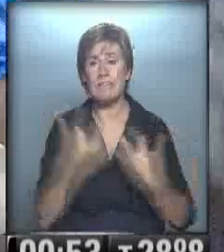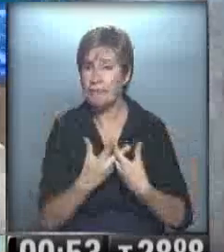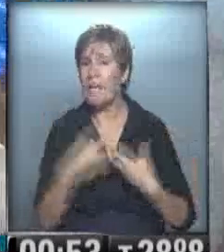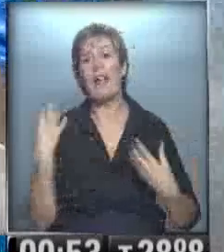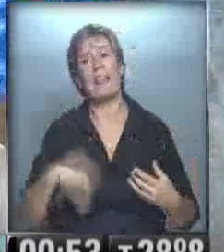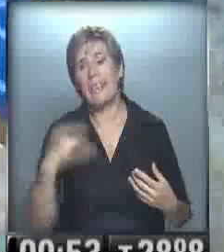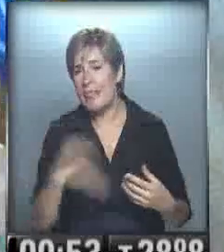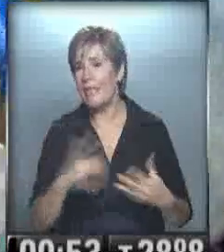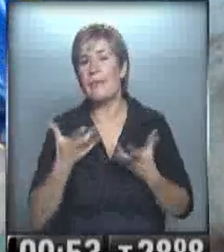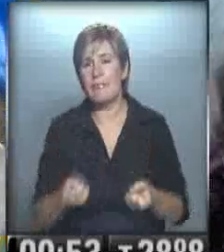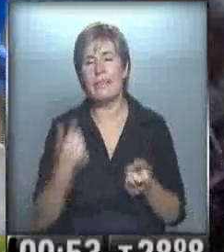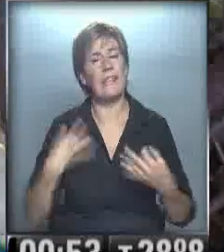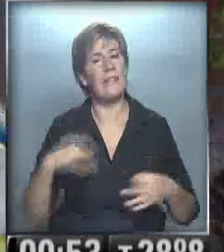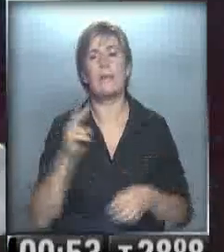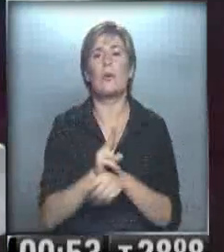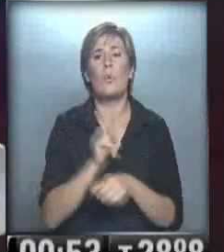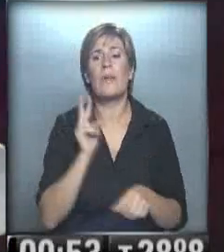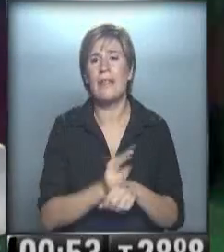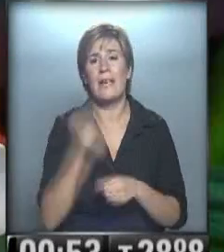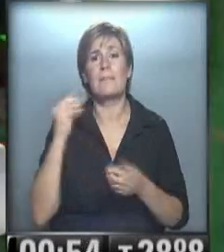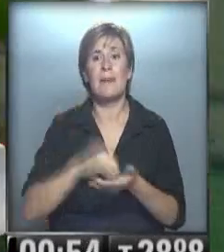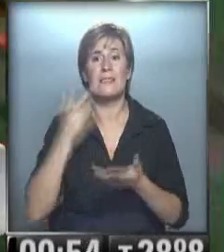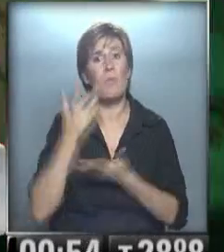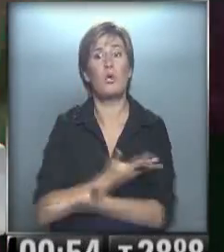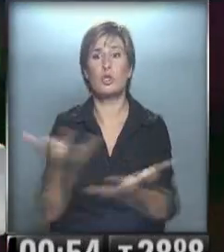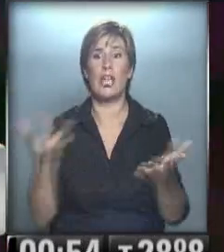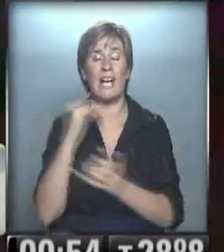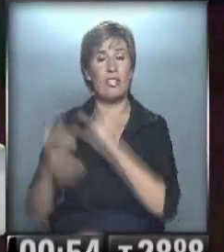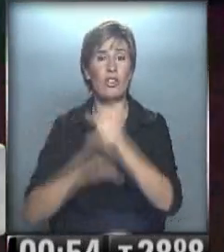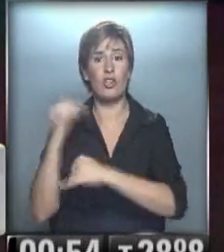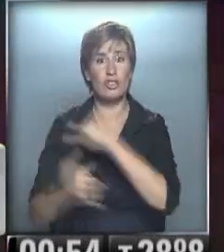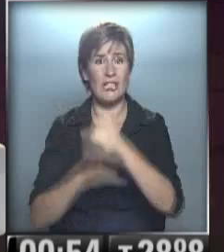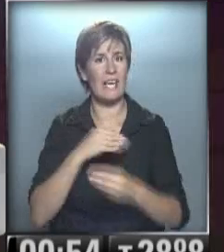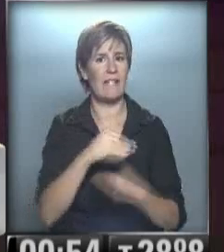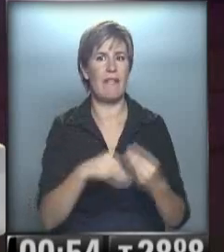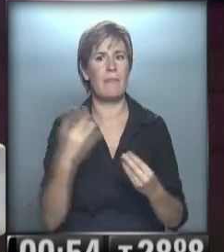protegerlo y cuidarlo mucho, sino también hay que mostrarlo y contarlo.